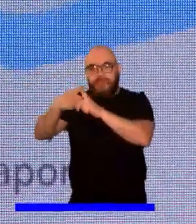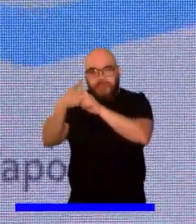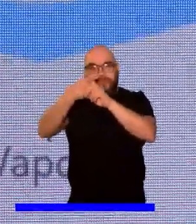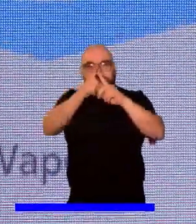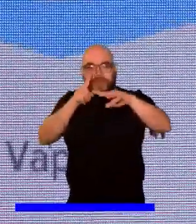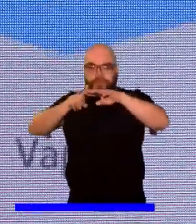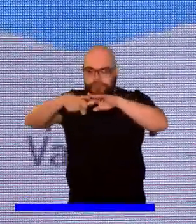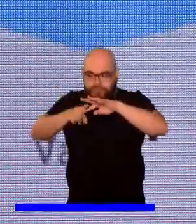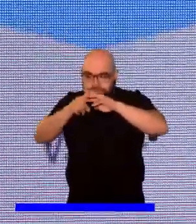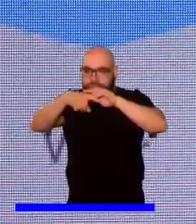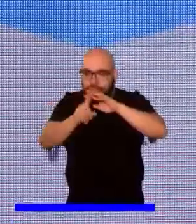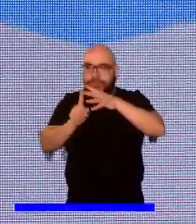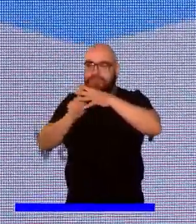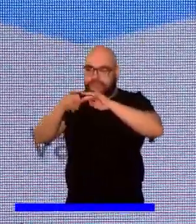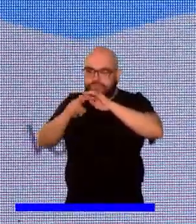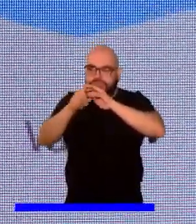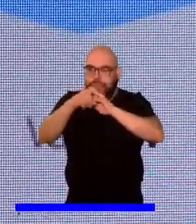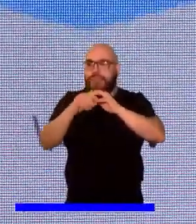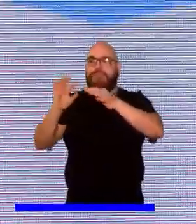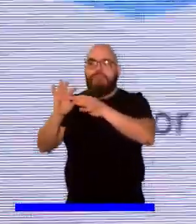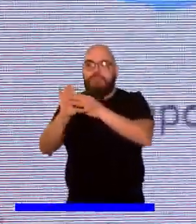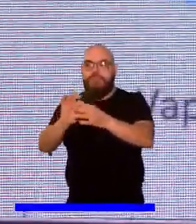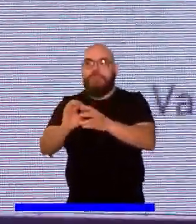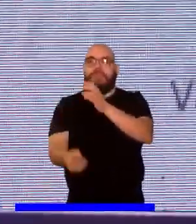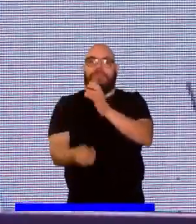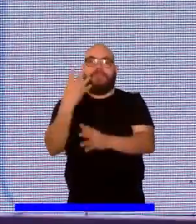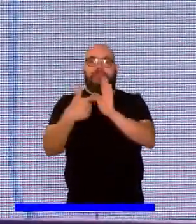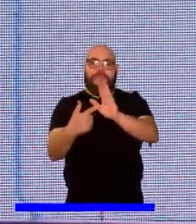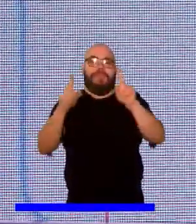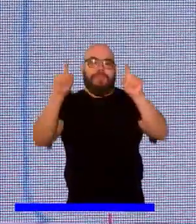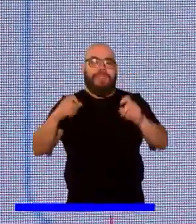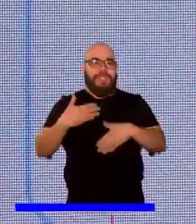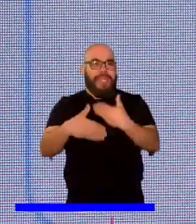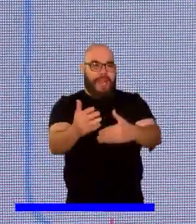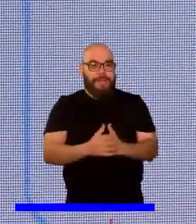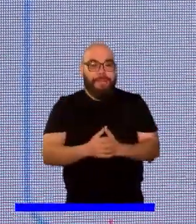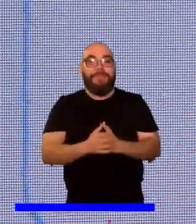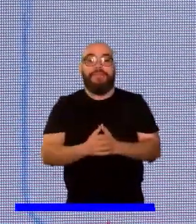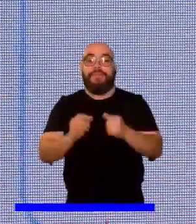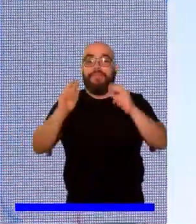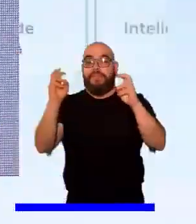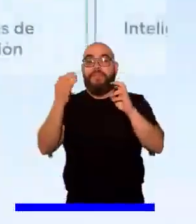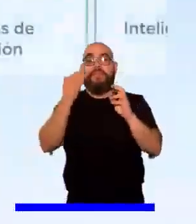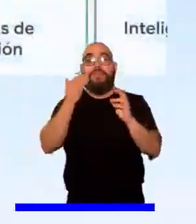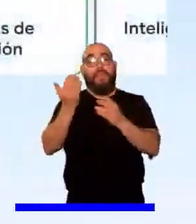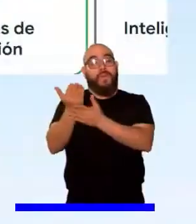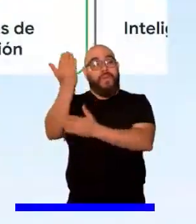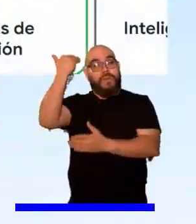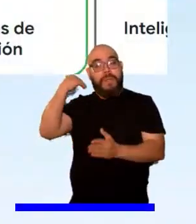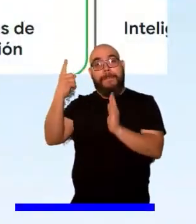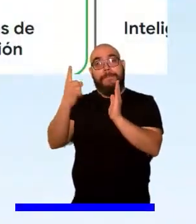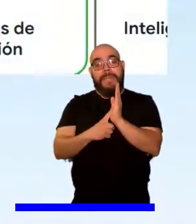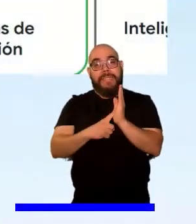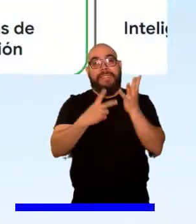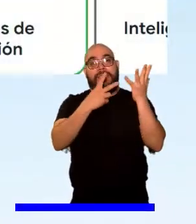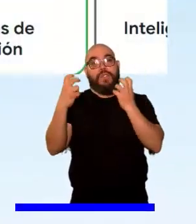tejido, prensaba, volvía y eventualmente tenía la tela. Cuando surge la máquina de vapor, por allá en 1784,